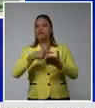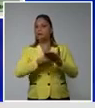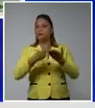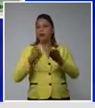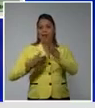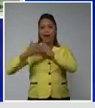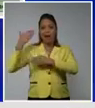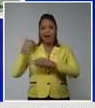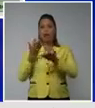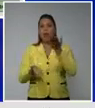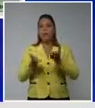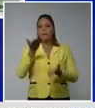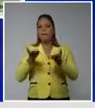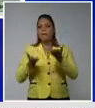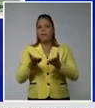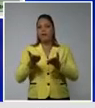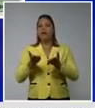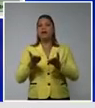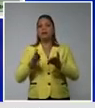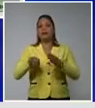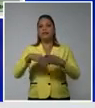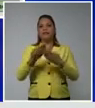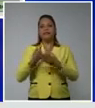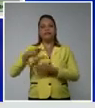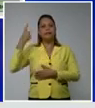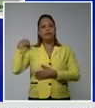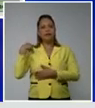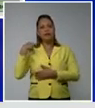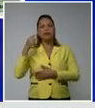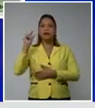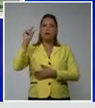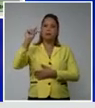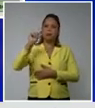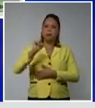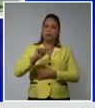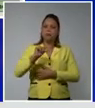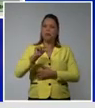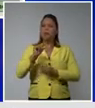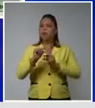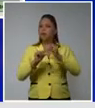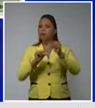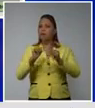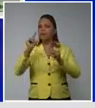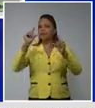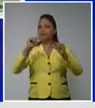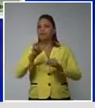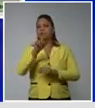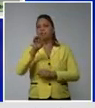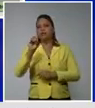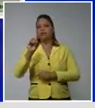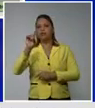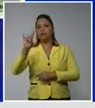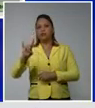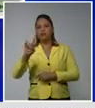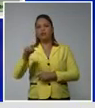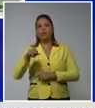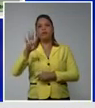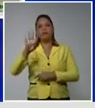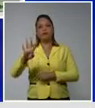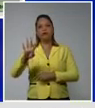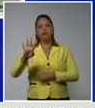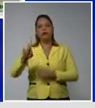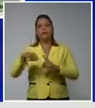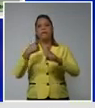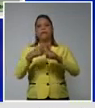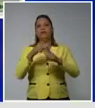comparación con el día anterior, una discreta disminución a 109,4 por